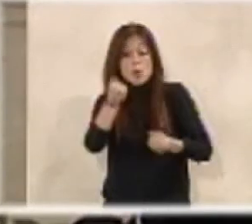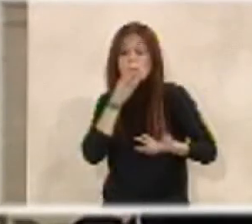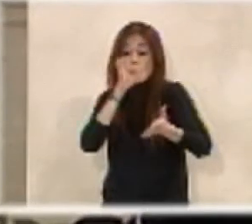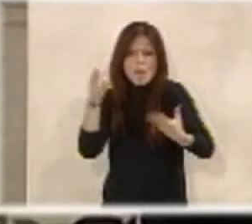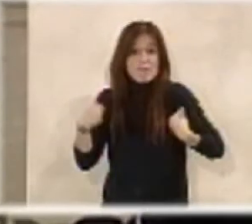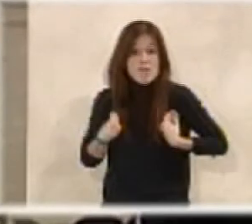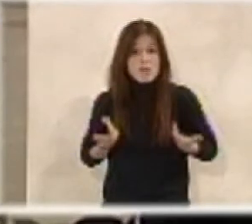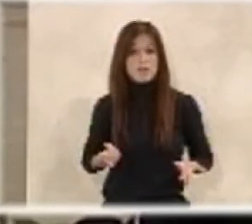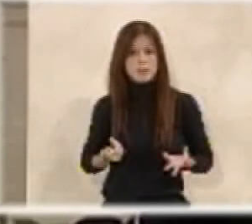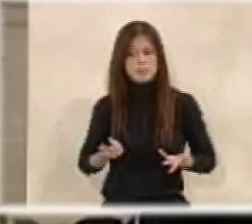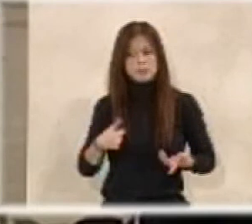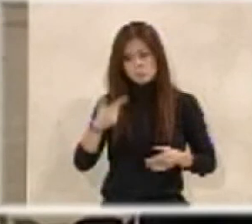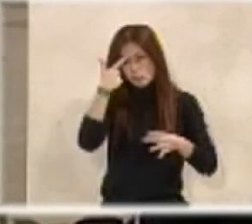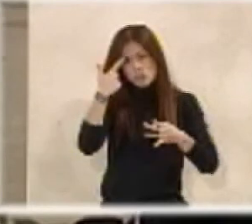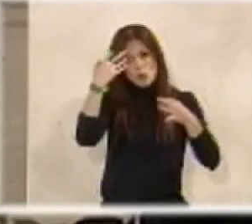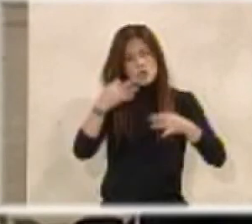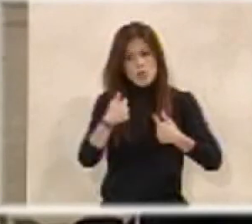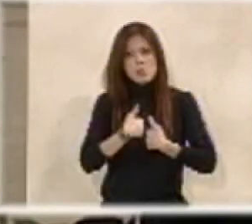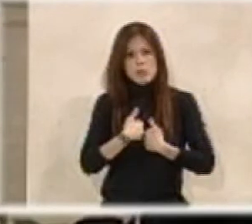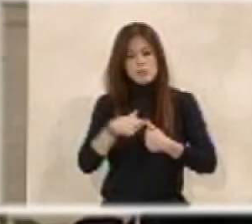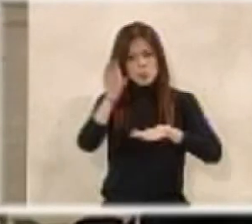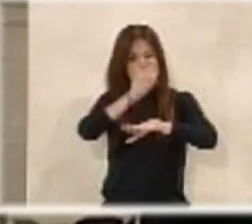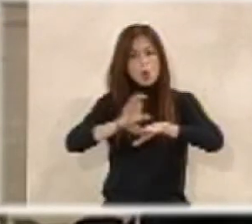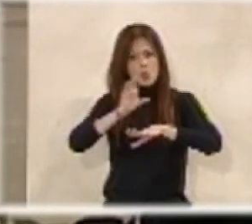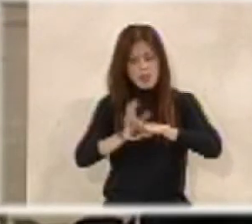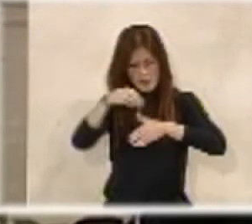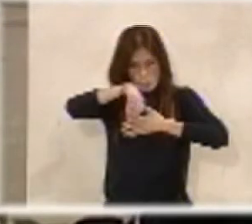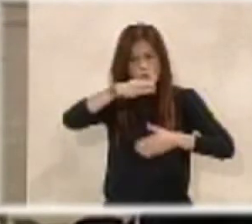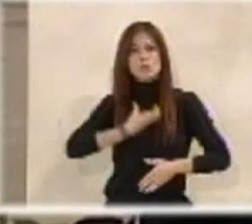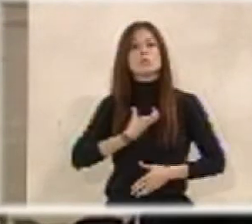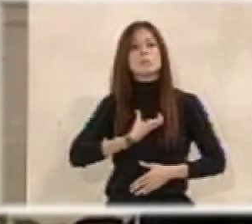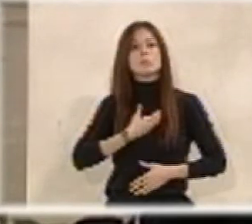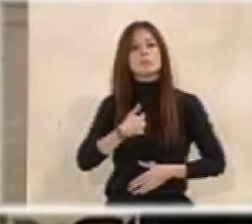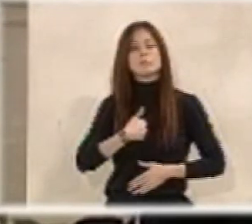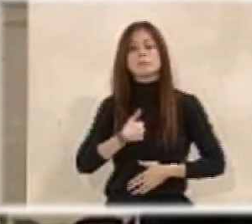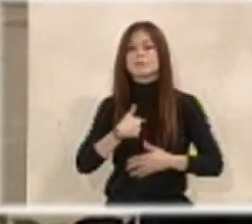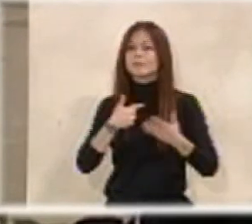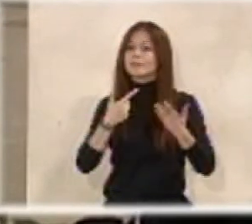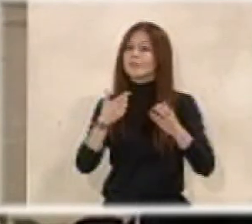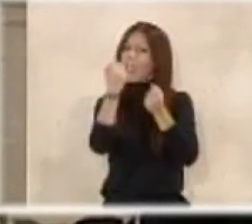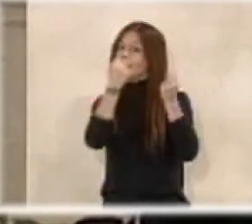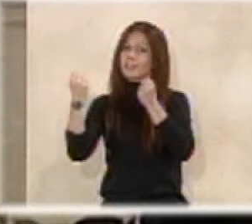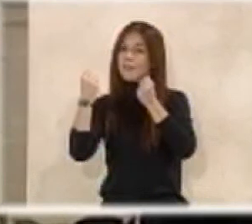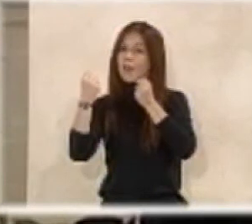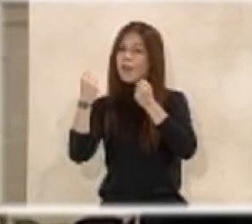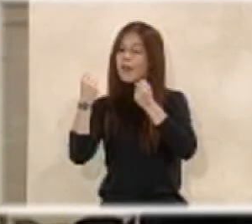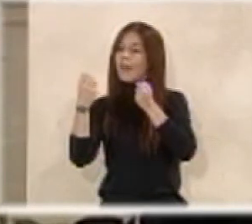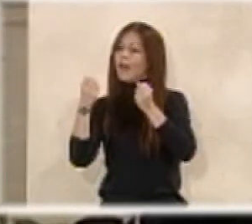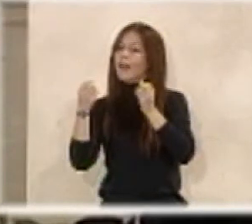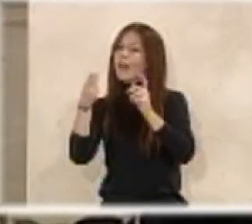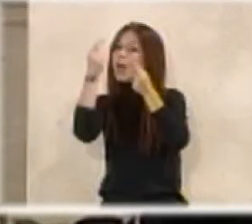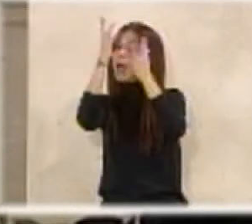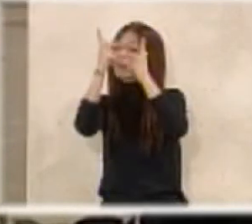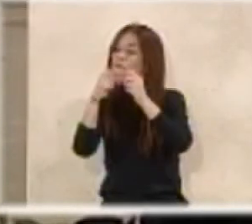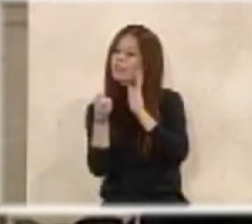Pero sí creo, como concejal de este ayuntamiento, que las cuentas de la entidad tienen que ser